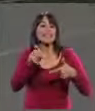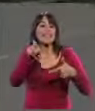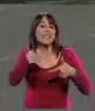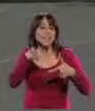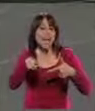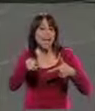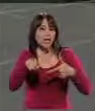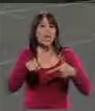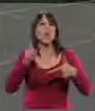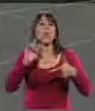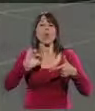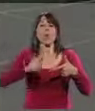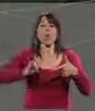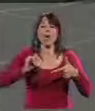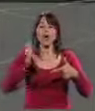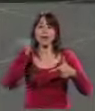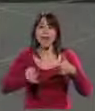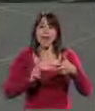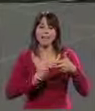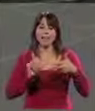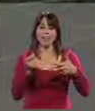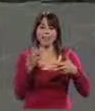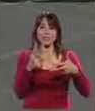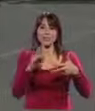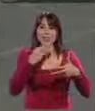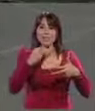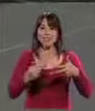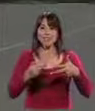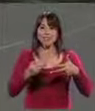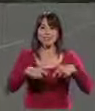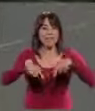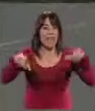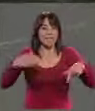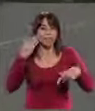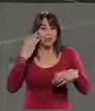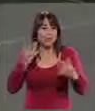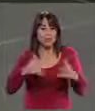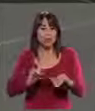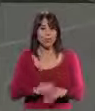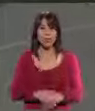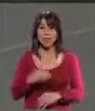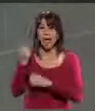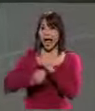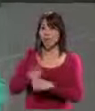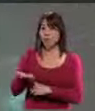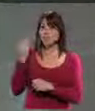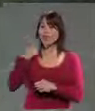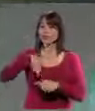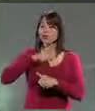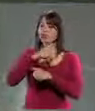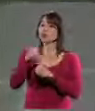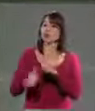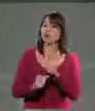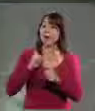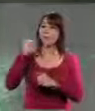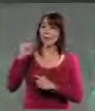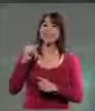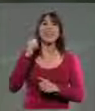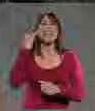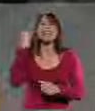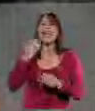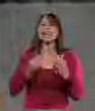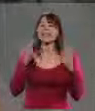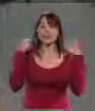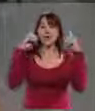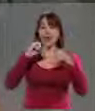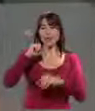después y, de ser necesario, habrá un partido final el 18 de diciembre en cancha por definir. El año pasado quedamos de subcampeones. La